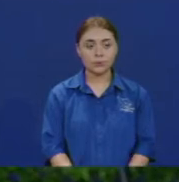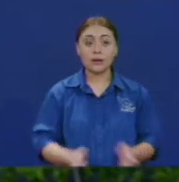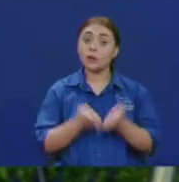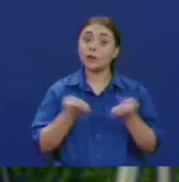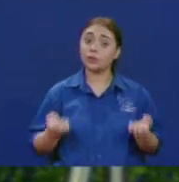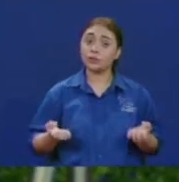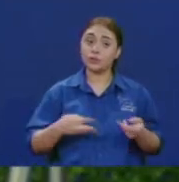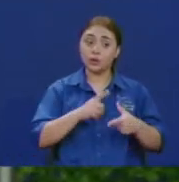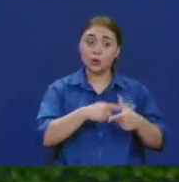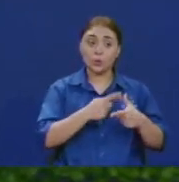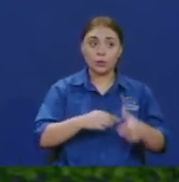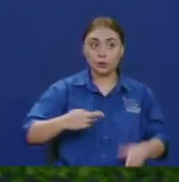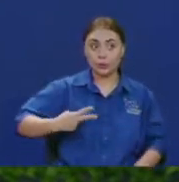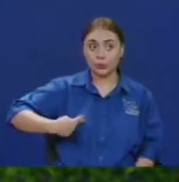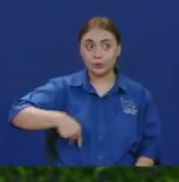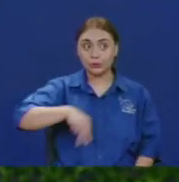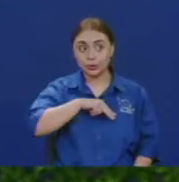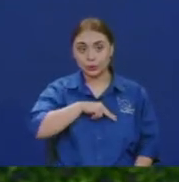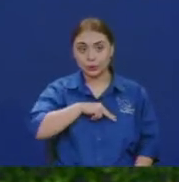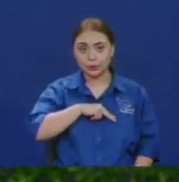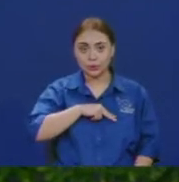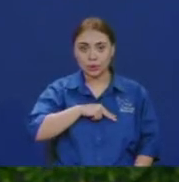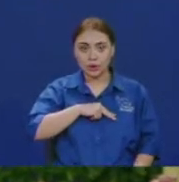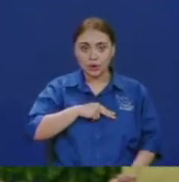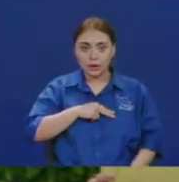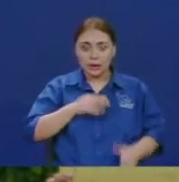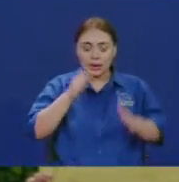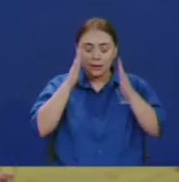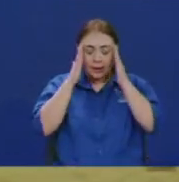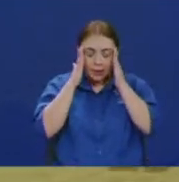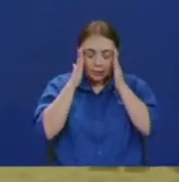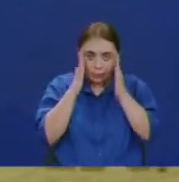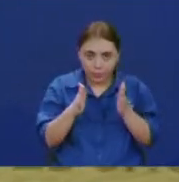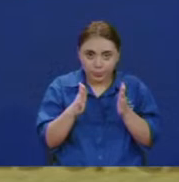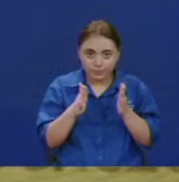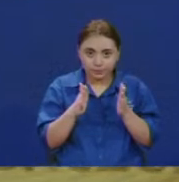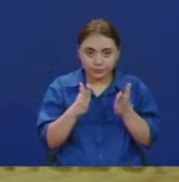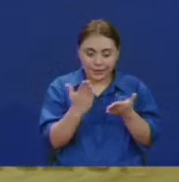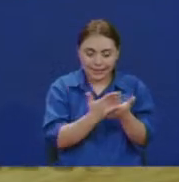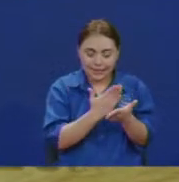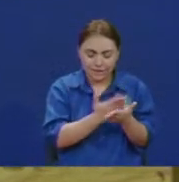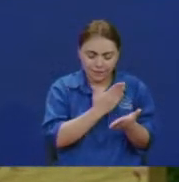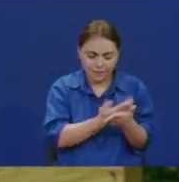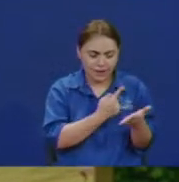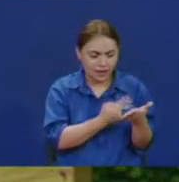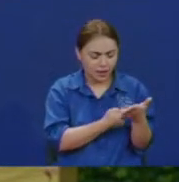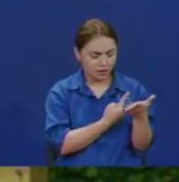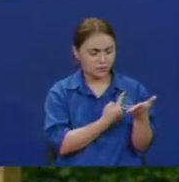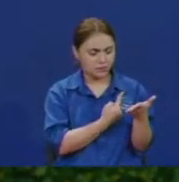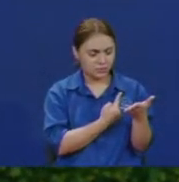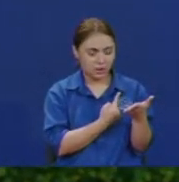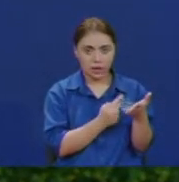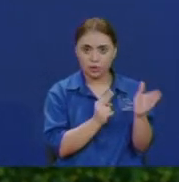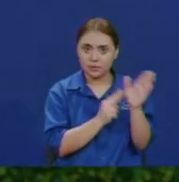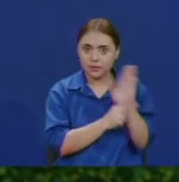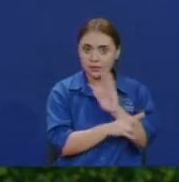Entonces, cuando nosotros vemos el contexto bíblico respecto a esto, digamos, hay un versículo que